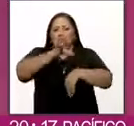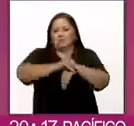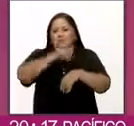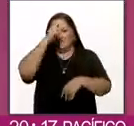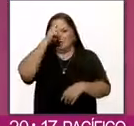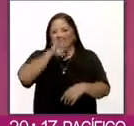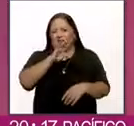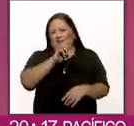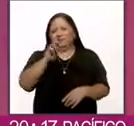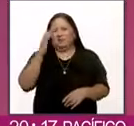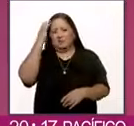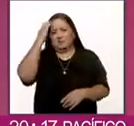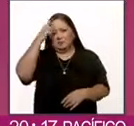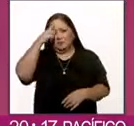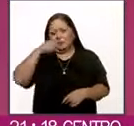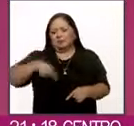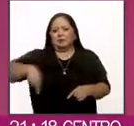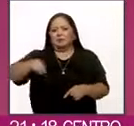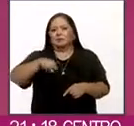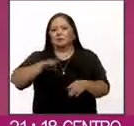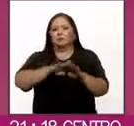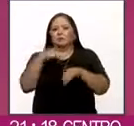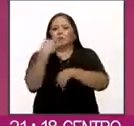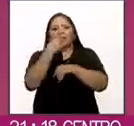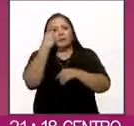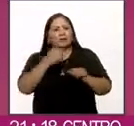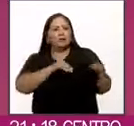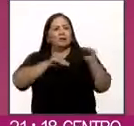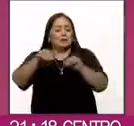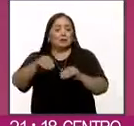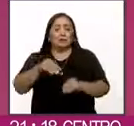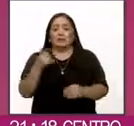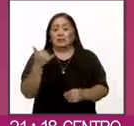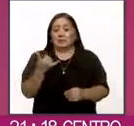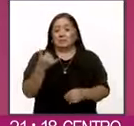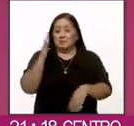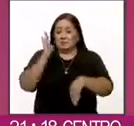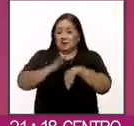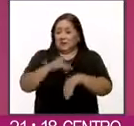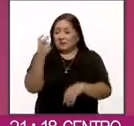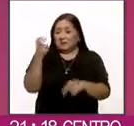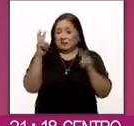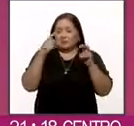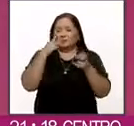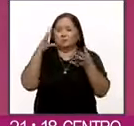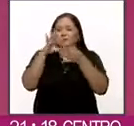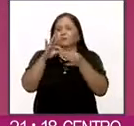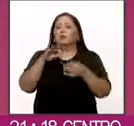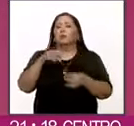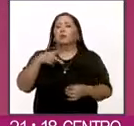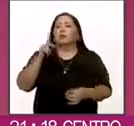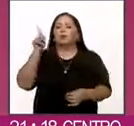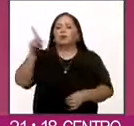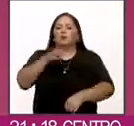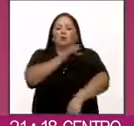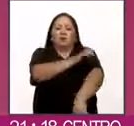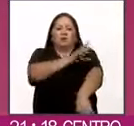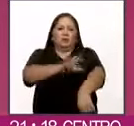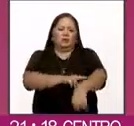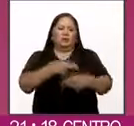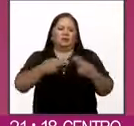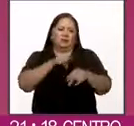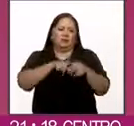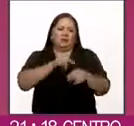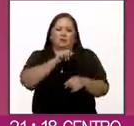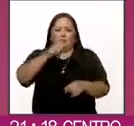de reconocimiento a la condición de refugiado. Y justo para hablarnos más de este tema, agradezco al coordinador general de la